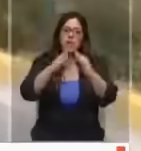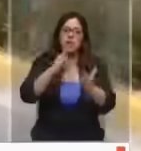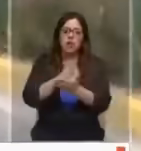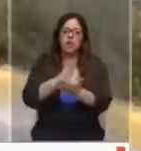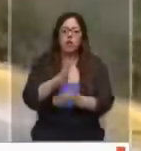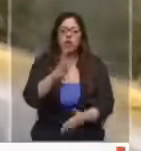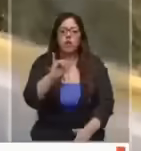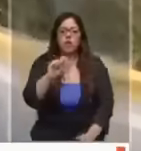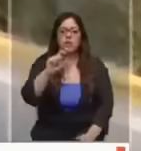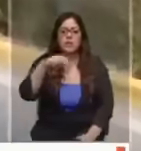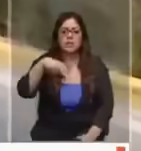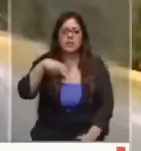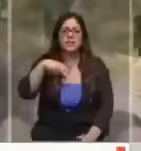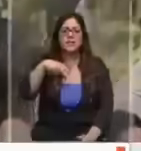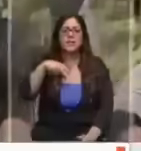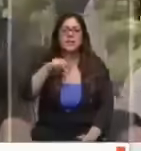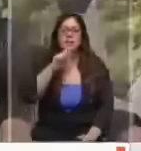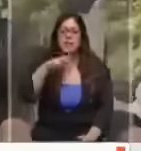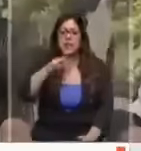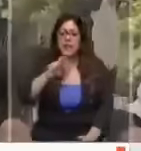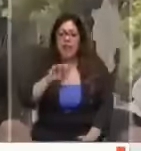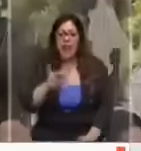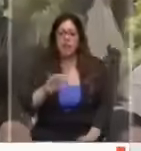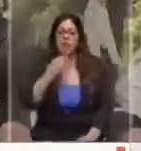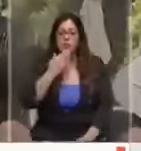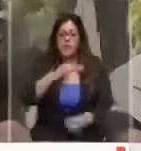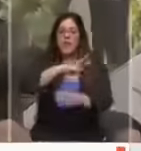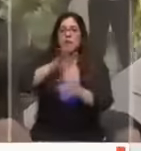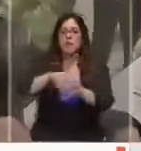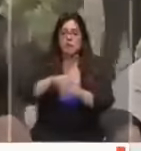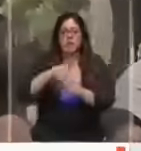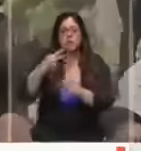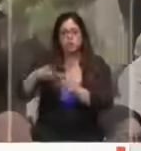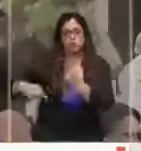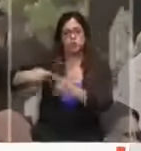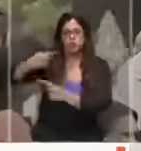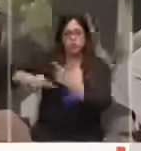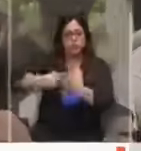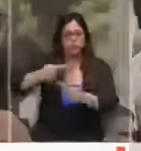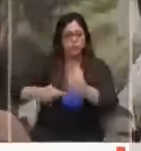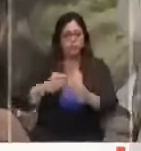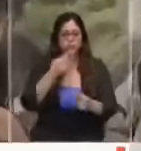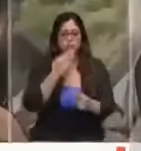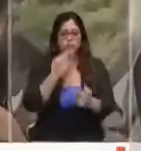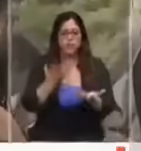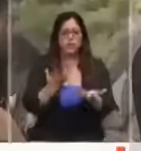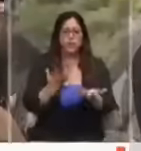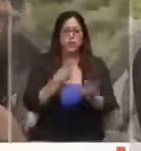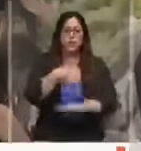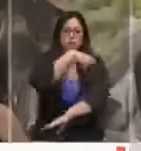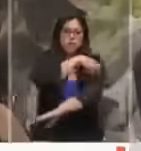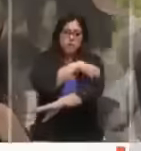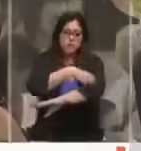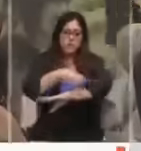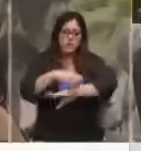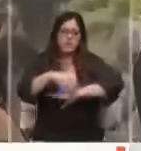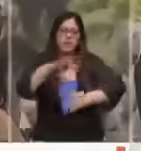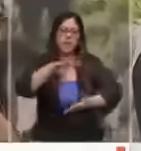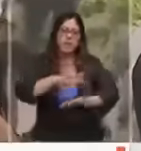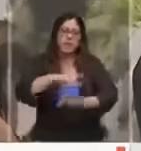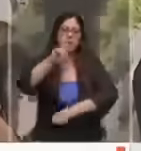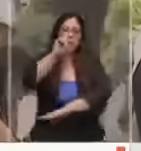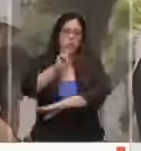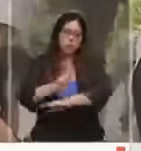bicentenarios, que es parte, de los, sí, que es parte justamente de su legado también, sí. En distintas zonas del país, también en el sur,